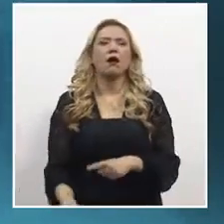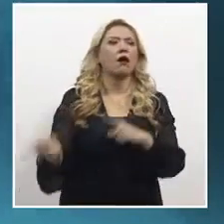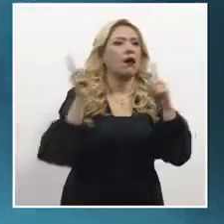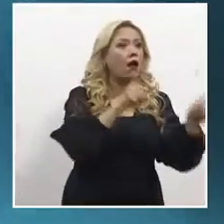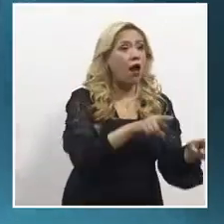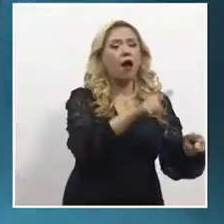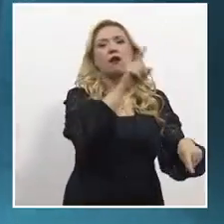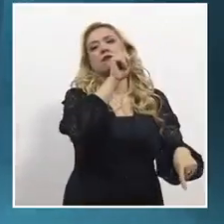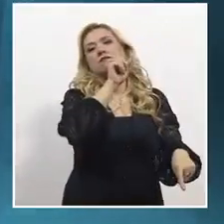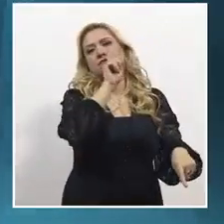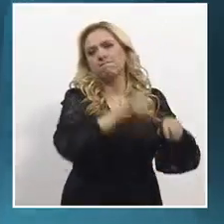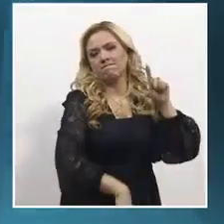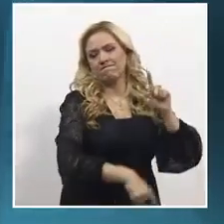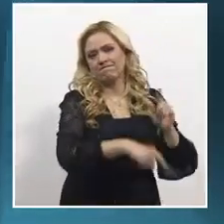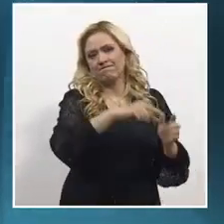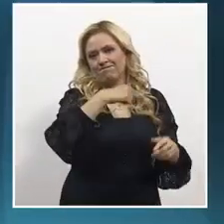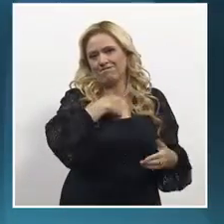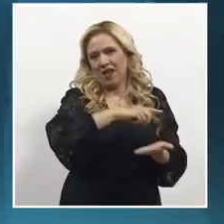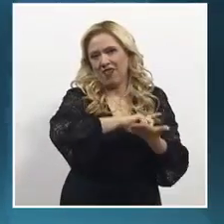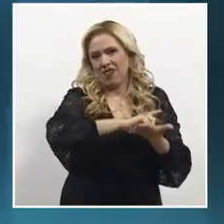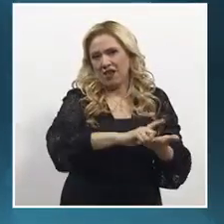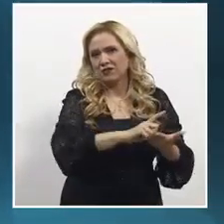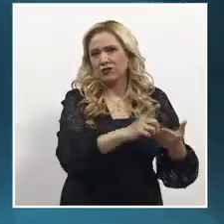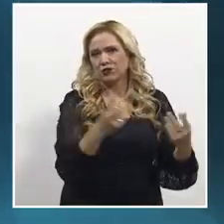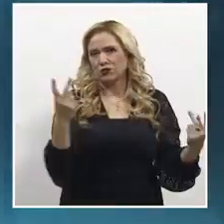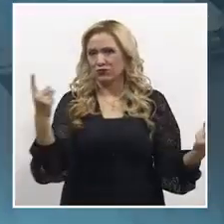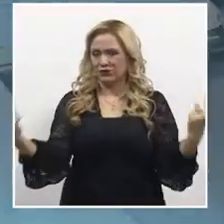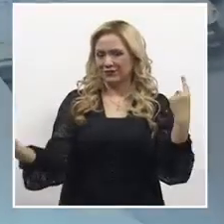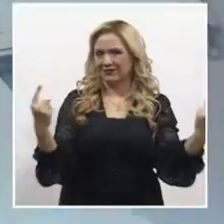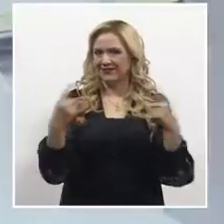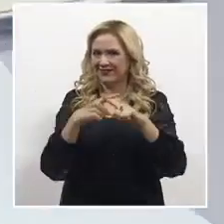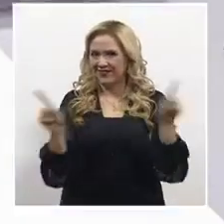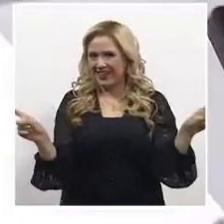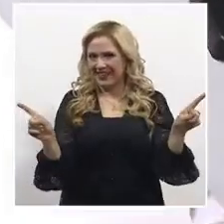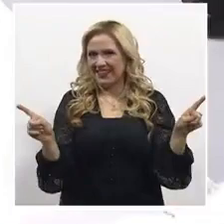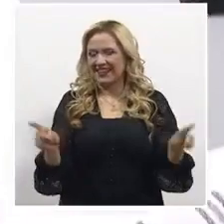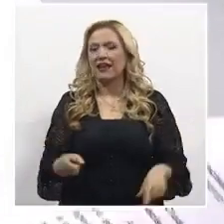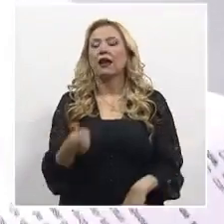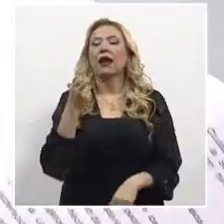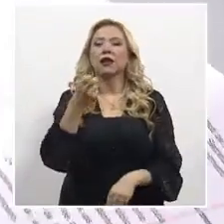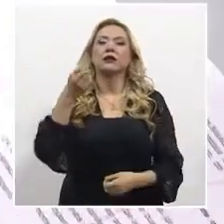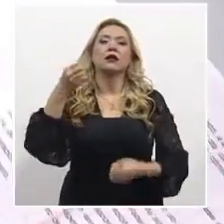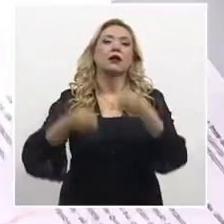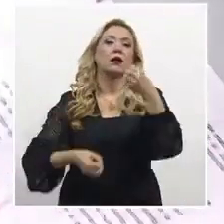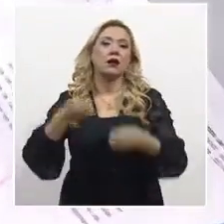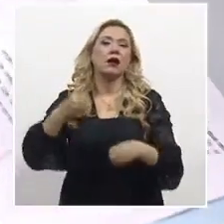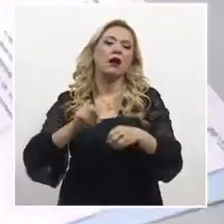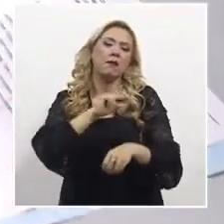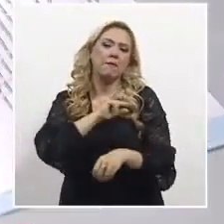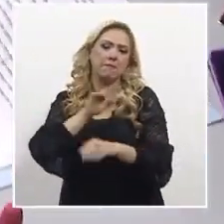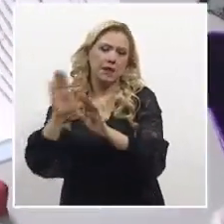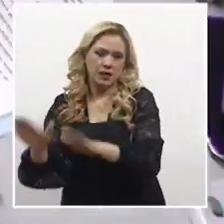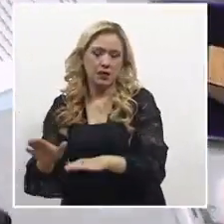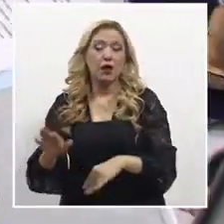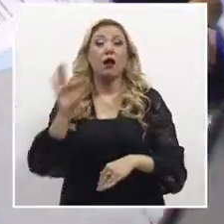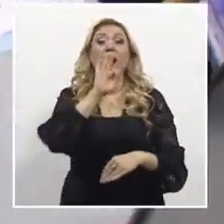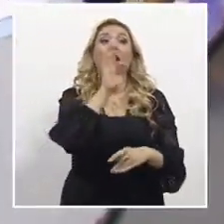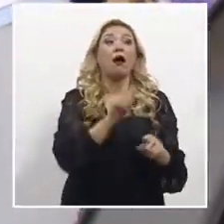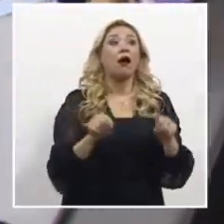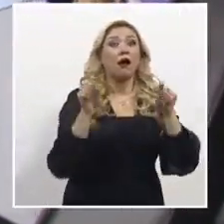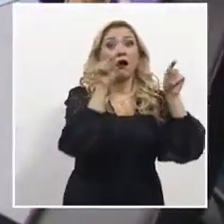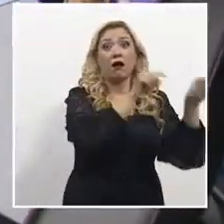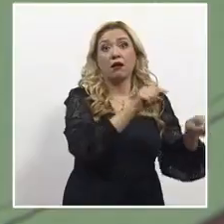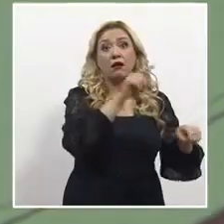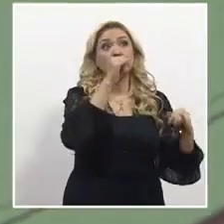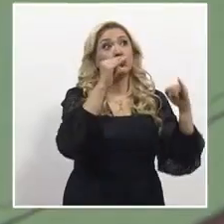los derechos humanos. El primero es competencia de los tribunales colegiados de circuito y en algunos casos de la Suprema Corte al ejercer su facultad